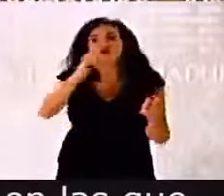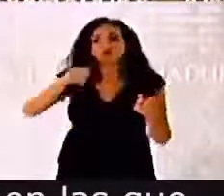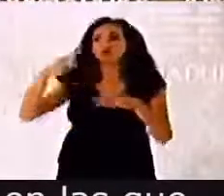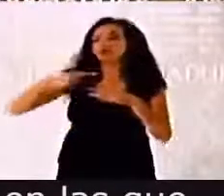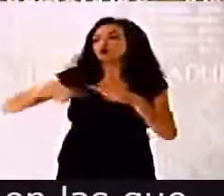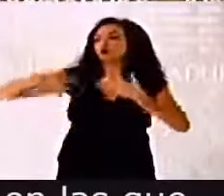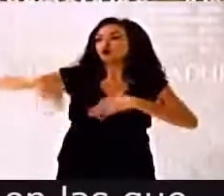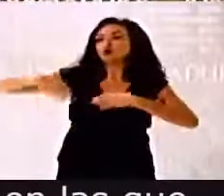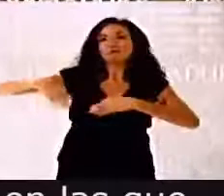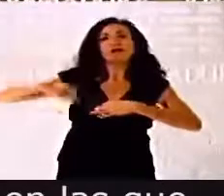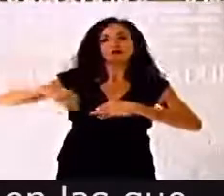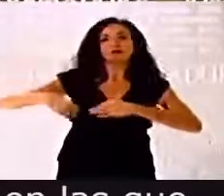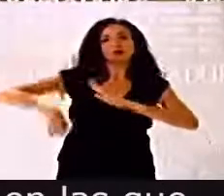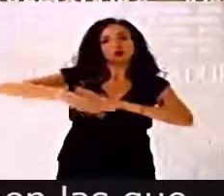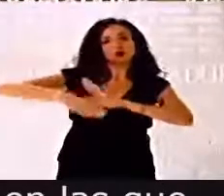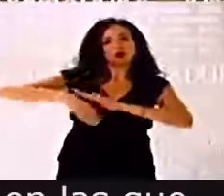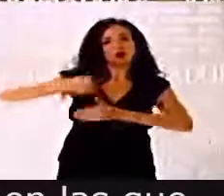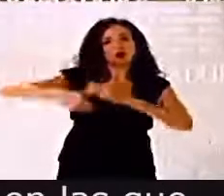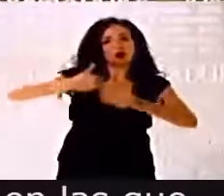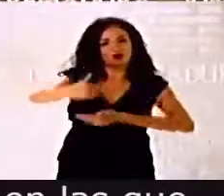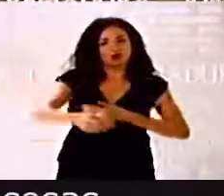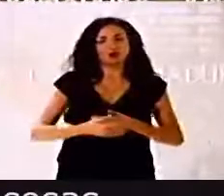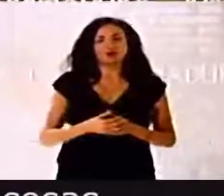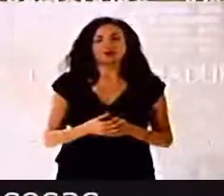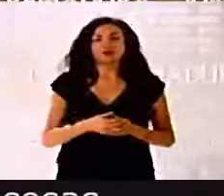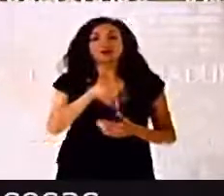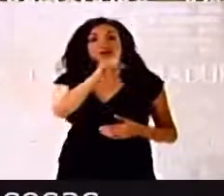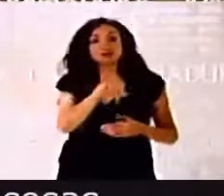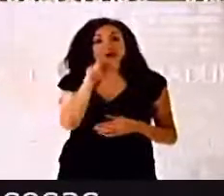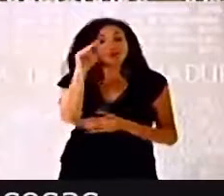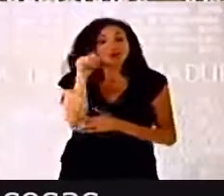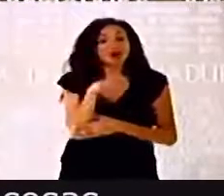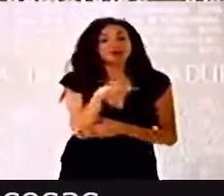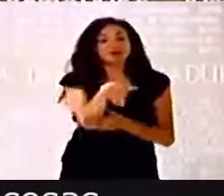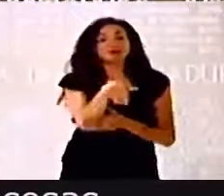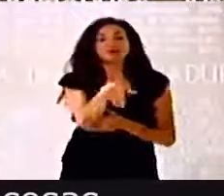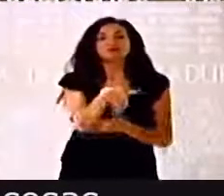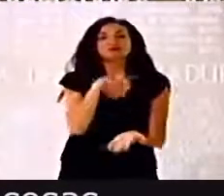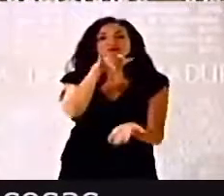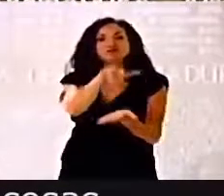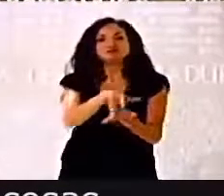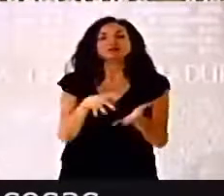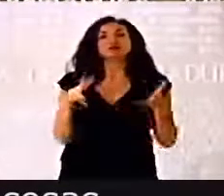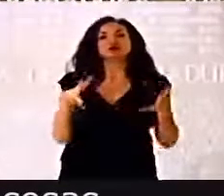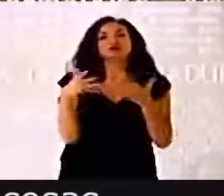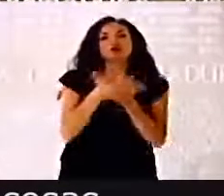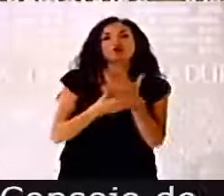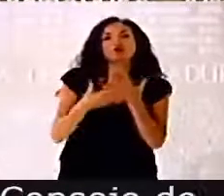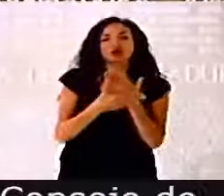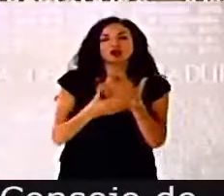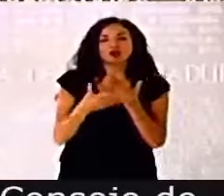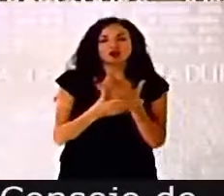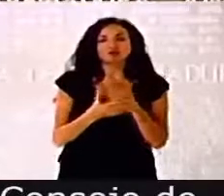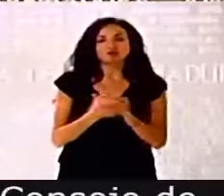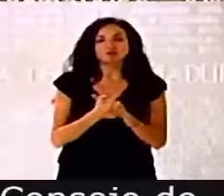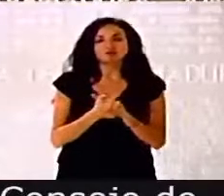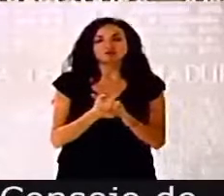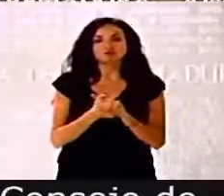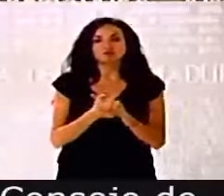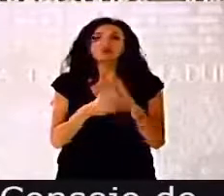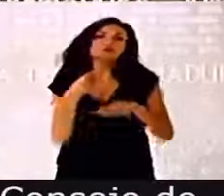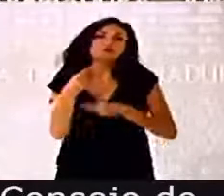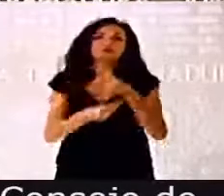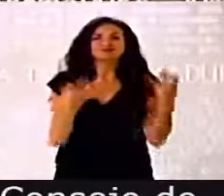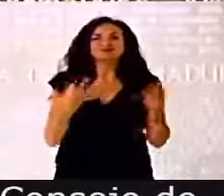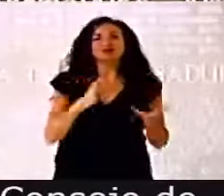que tienen que seguir viniendo. Y también el próximo viernes abordará el Consejo de Gobierno la